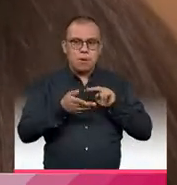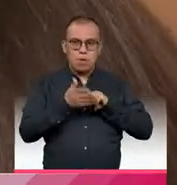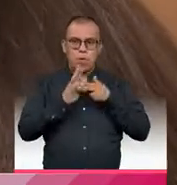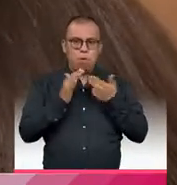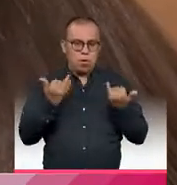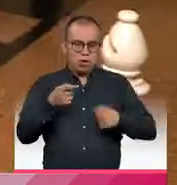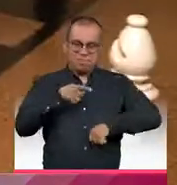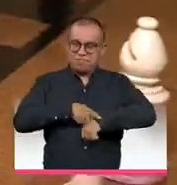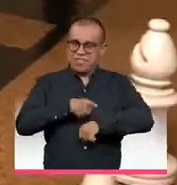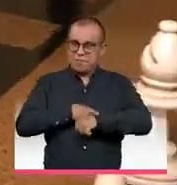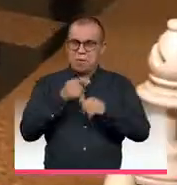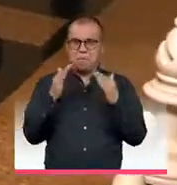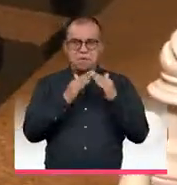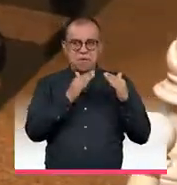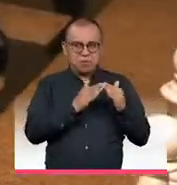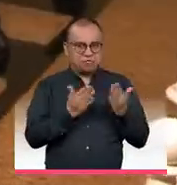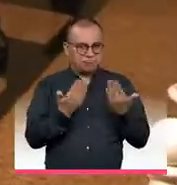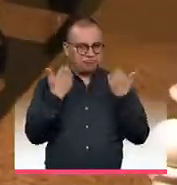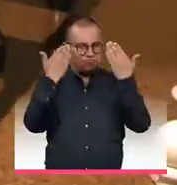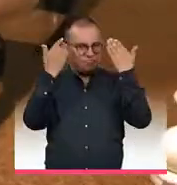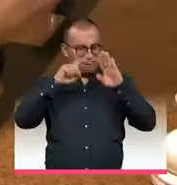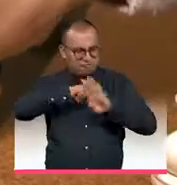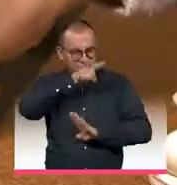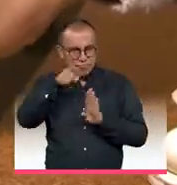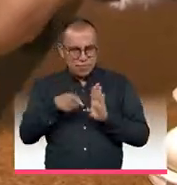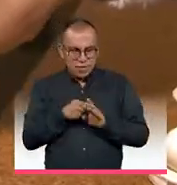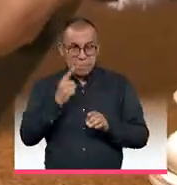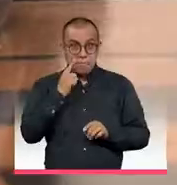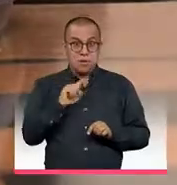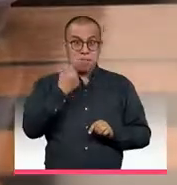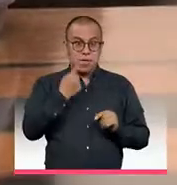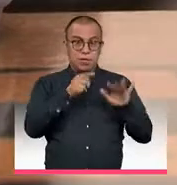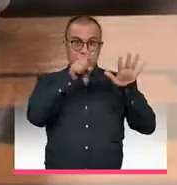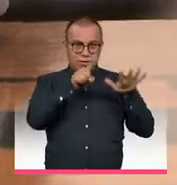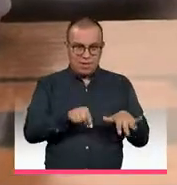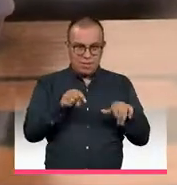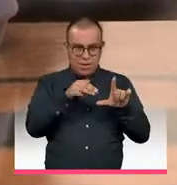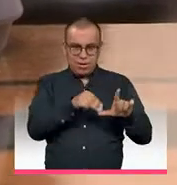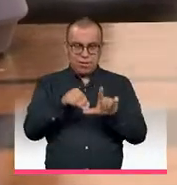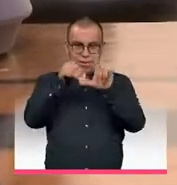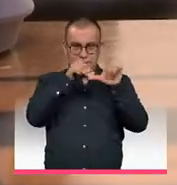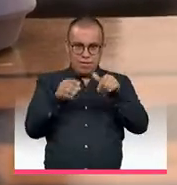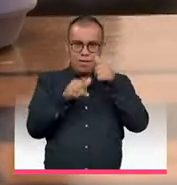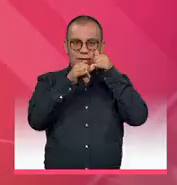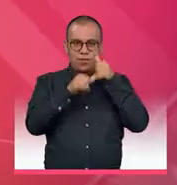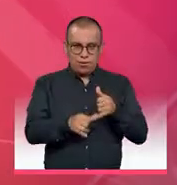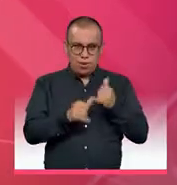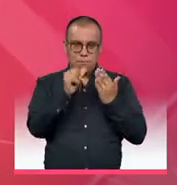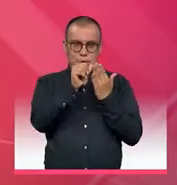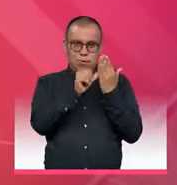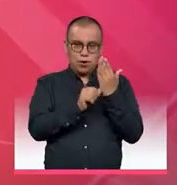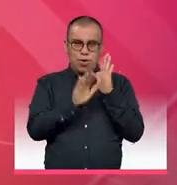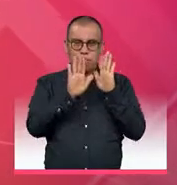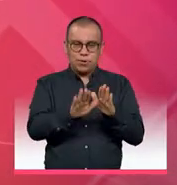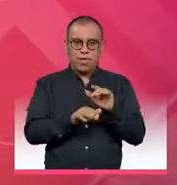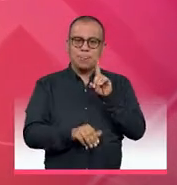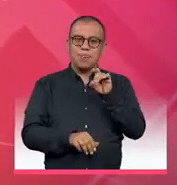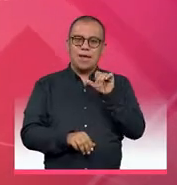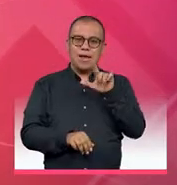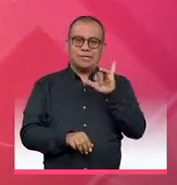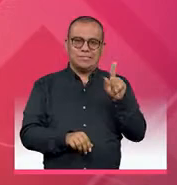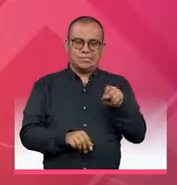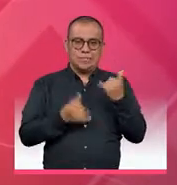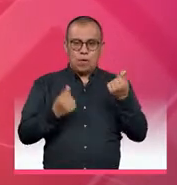este tiempo en casa ha sido muy productivo, además de cursar el primer semestre de la maestría en Ingeniería de Software de la Universidad de Dallas, ha